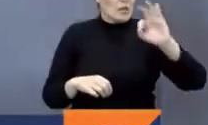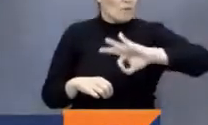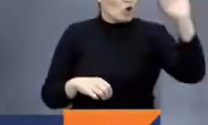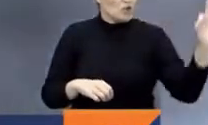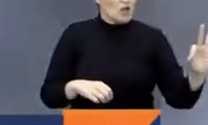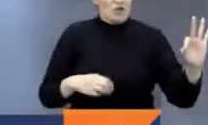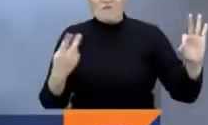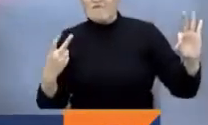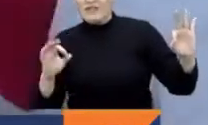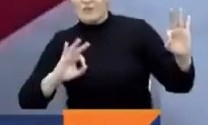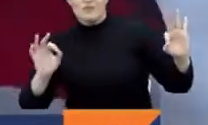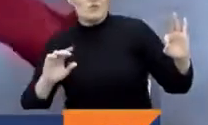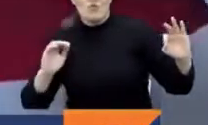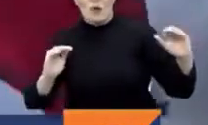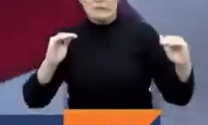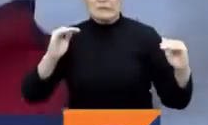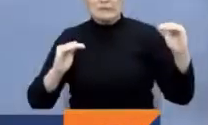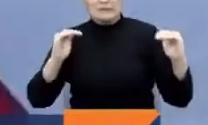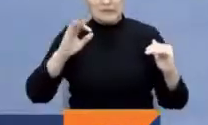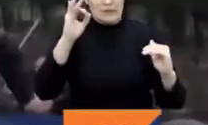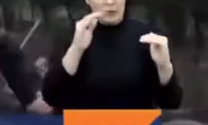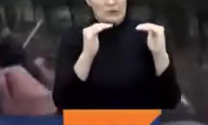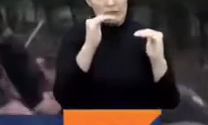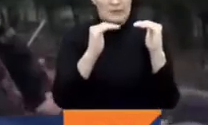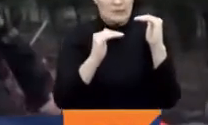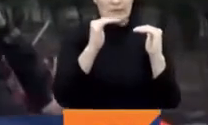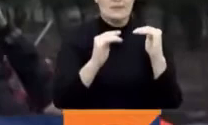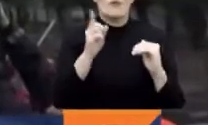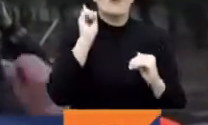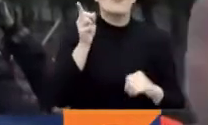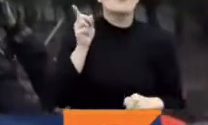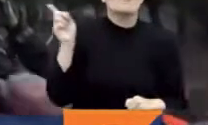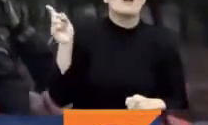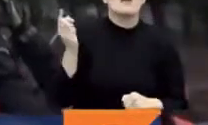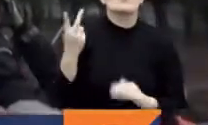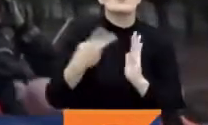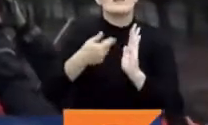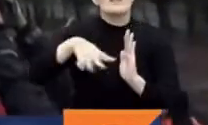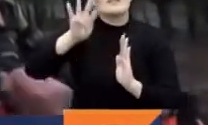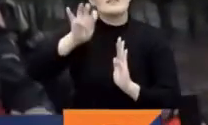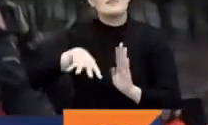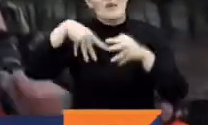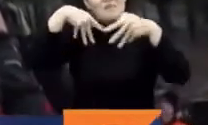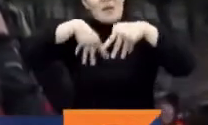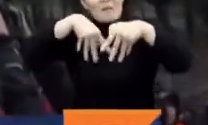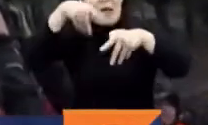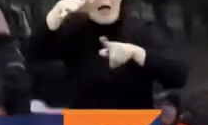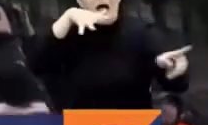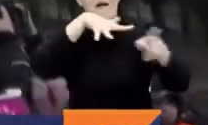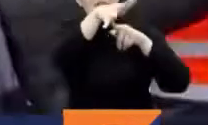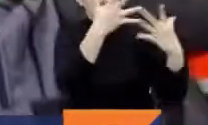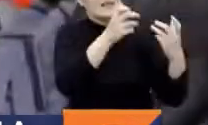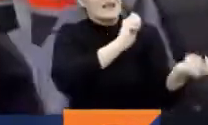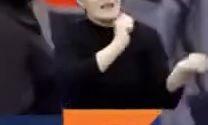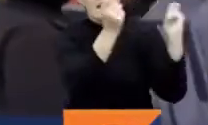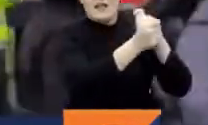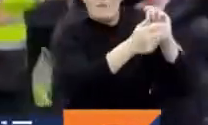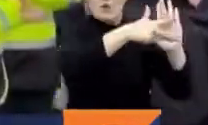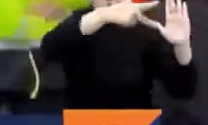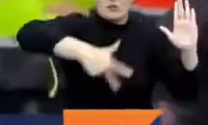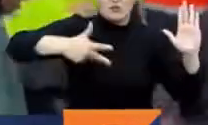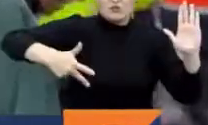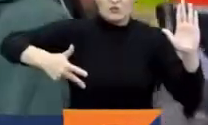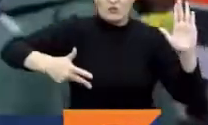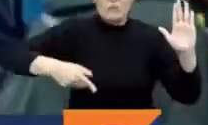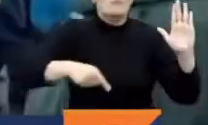apretada. Tener una nueva constitución es consecuencia de las protestas de 2019 y cerca del 80% de los chilenos respaldaron la propuesta,